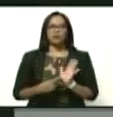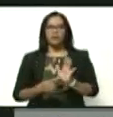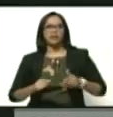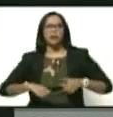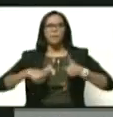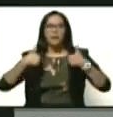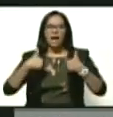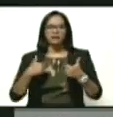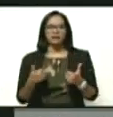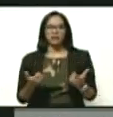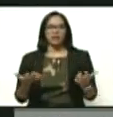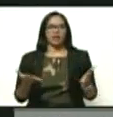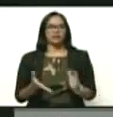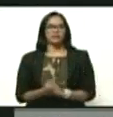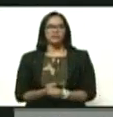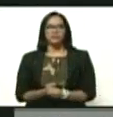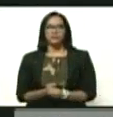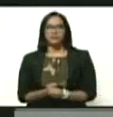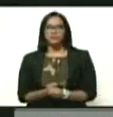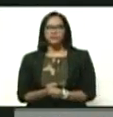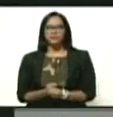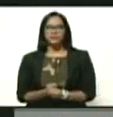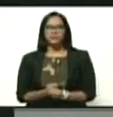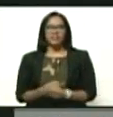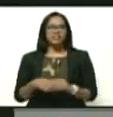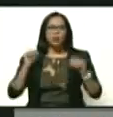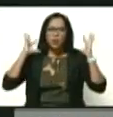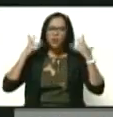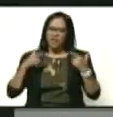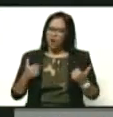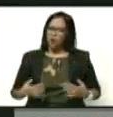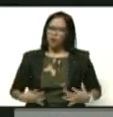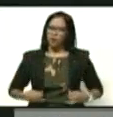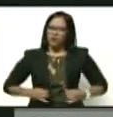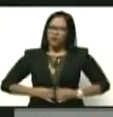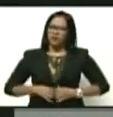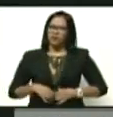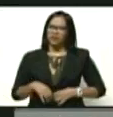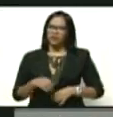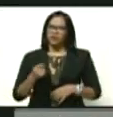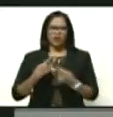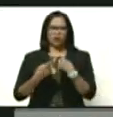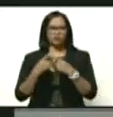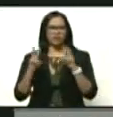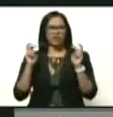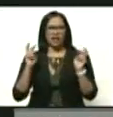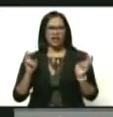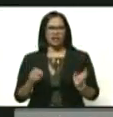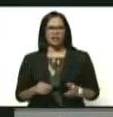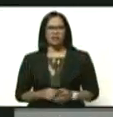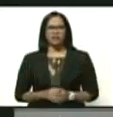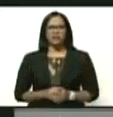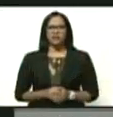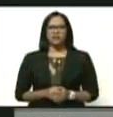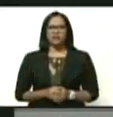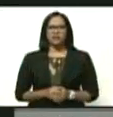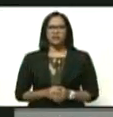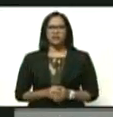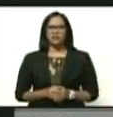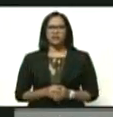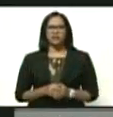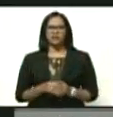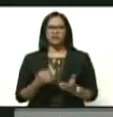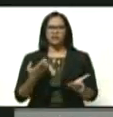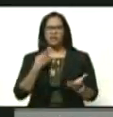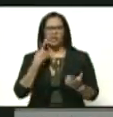este es un león no era una cosa como un dragón vea una cosa rara ahora llaman inverban que nos